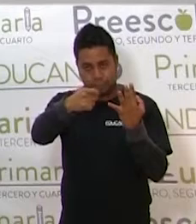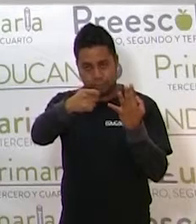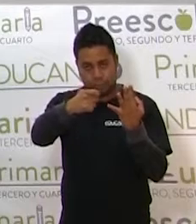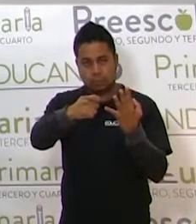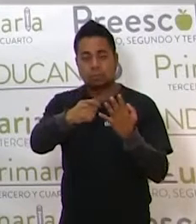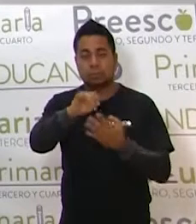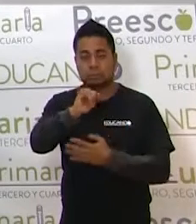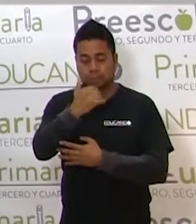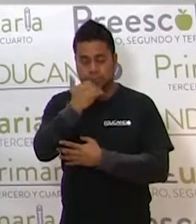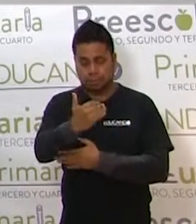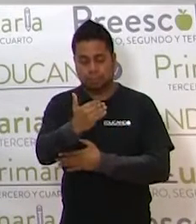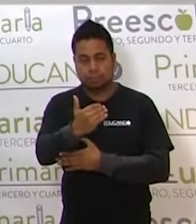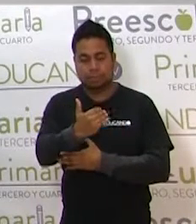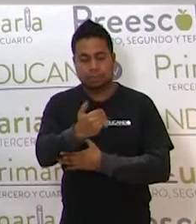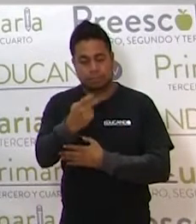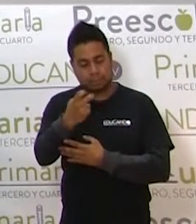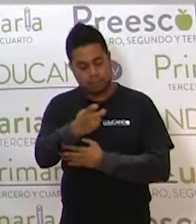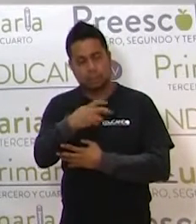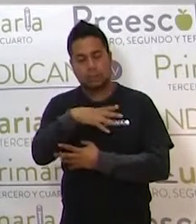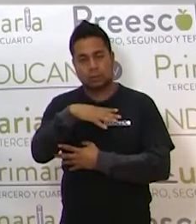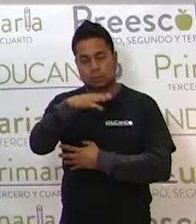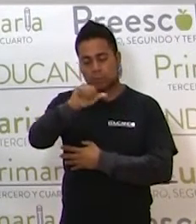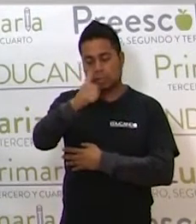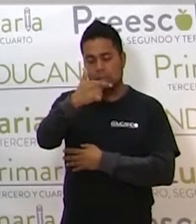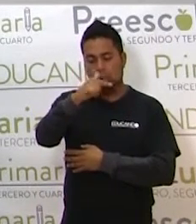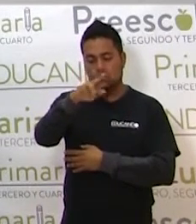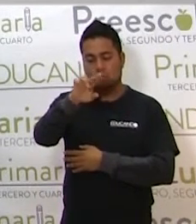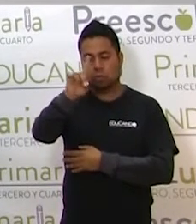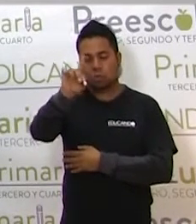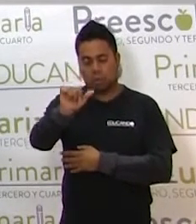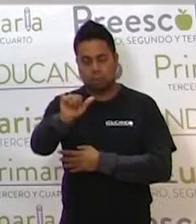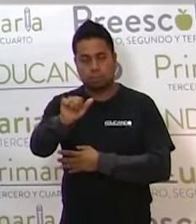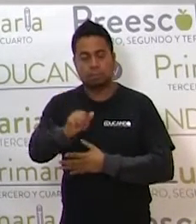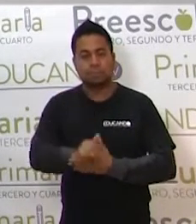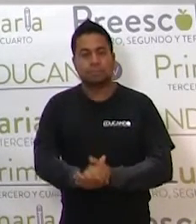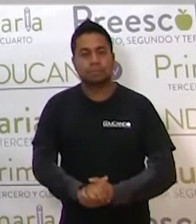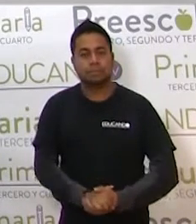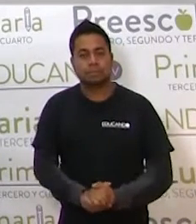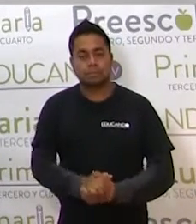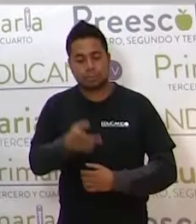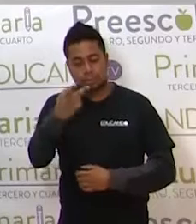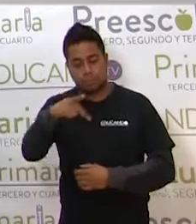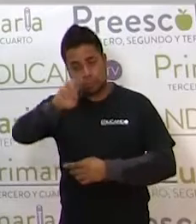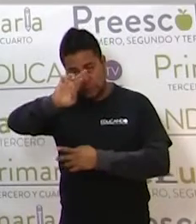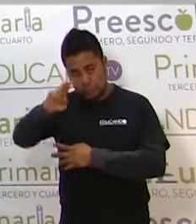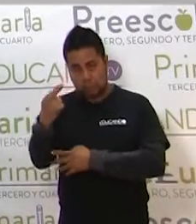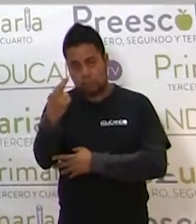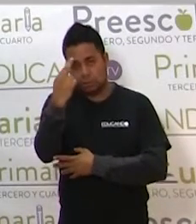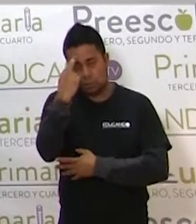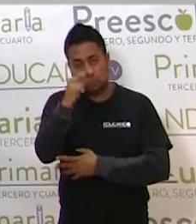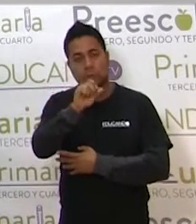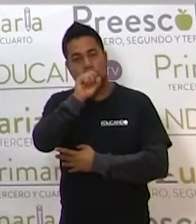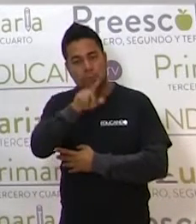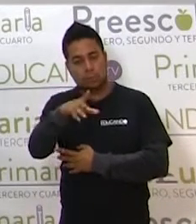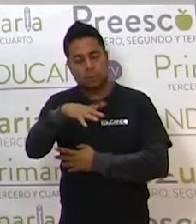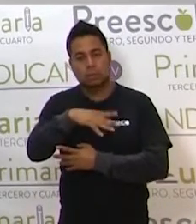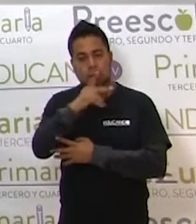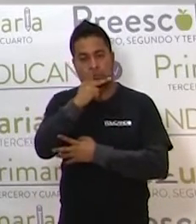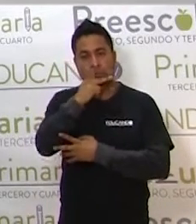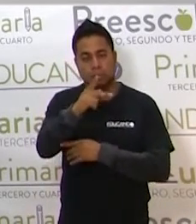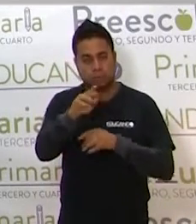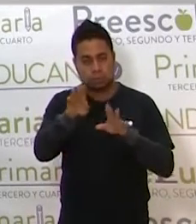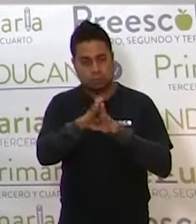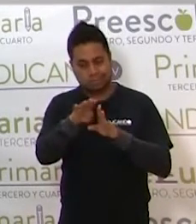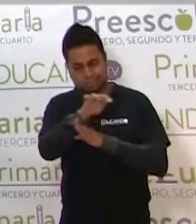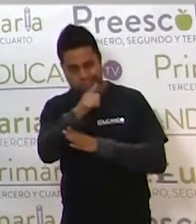bien y nos referimos a las agudas pero recuerda que también vamos a tener palabras como la